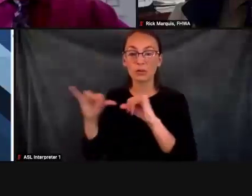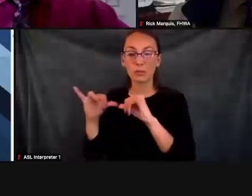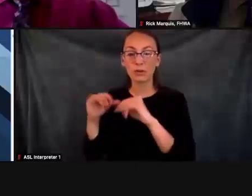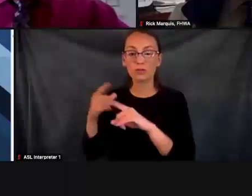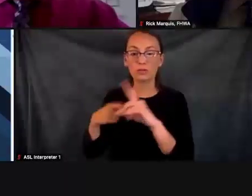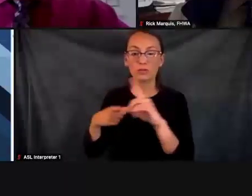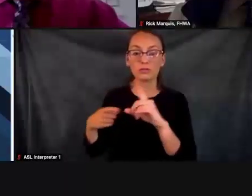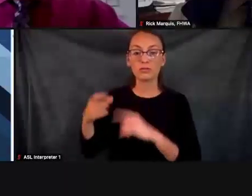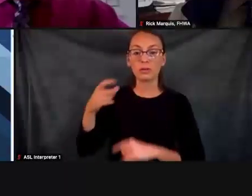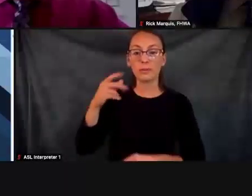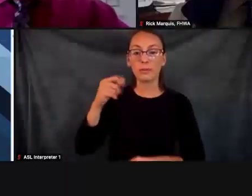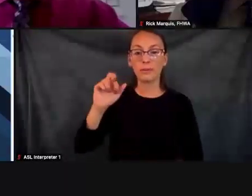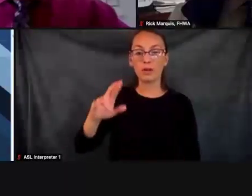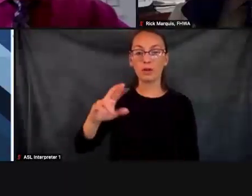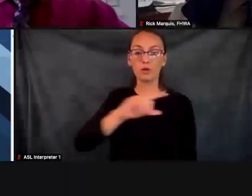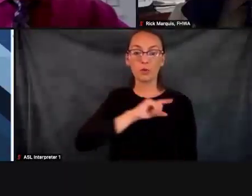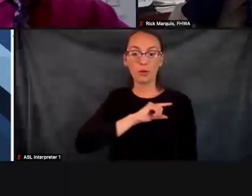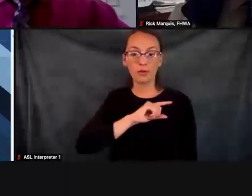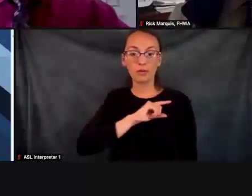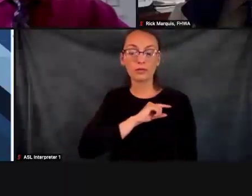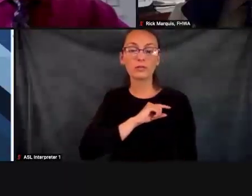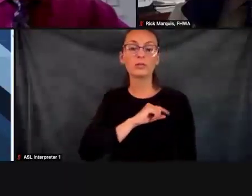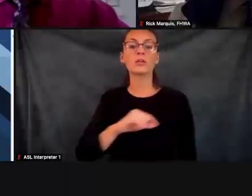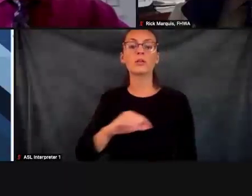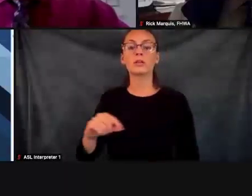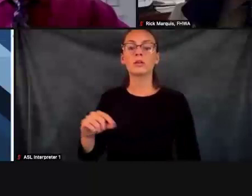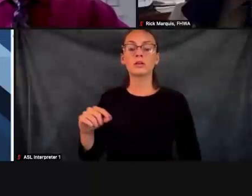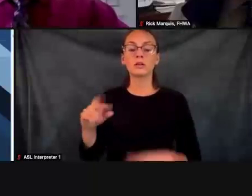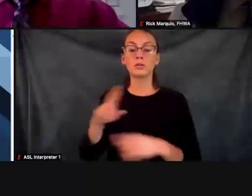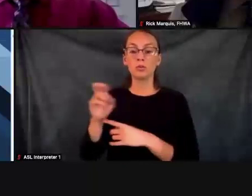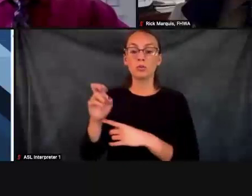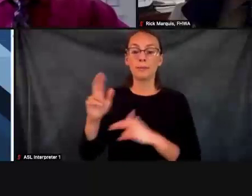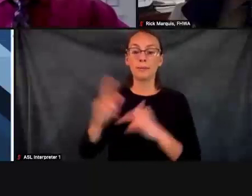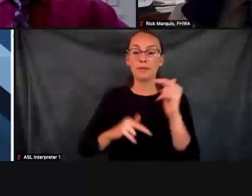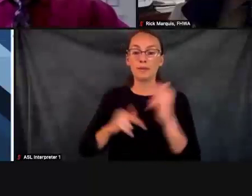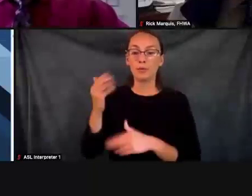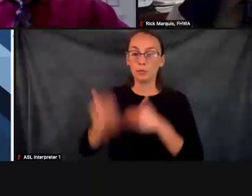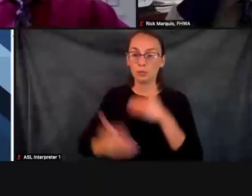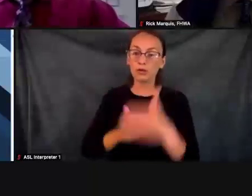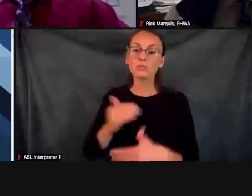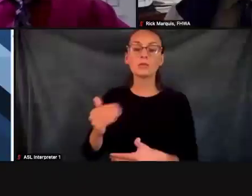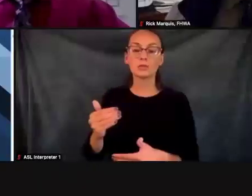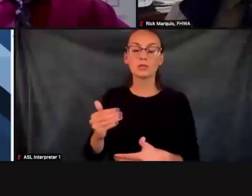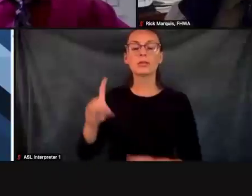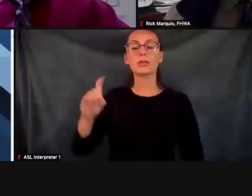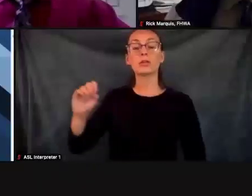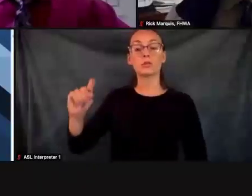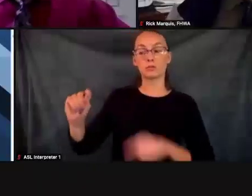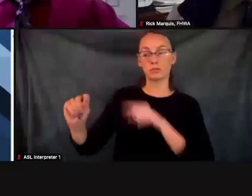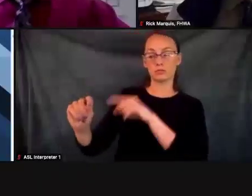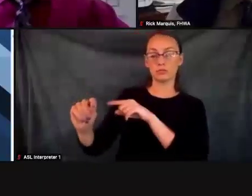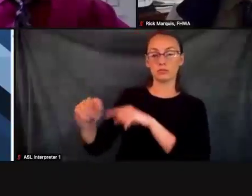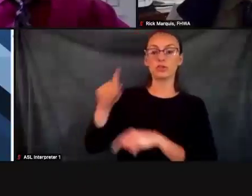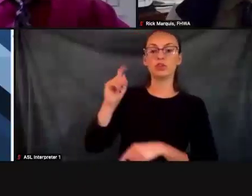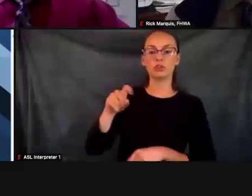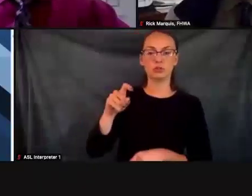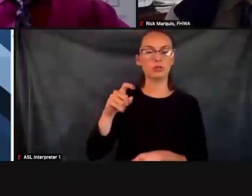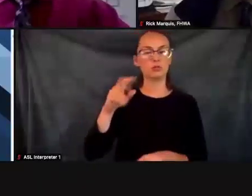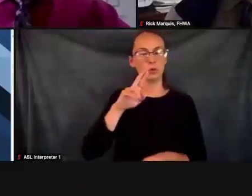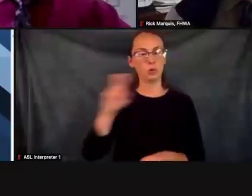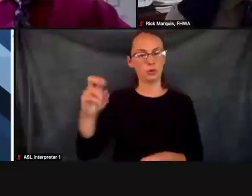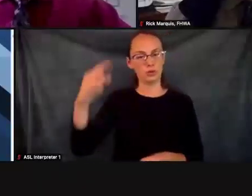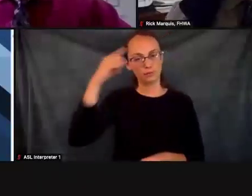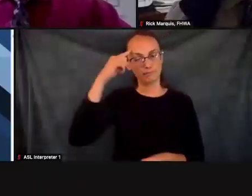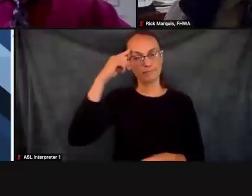medidas técnicas de la calidad del aire para el proceso de reconstrucción. El DOT tiene